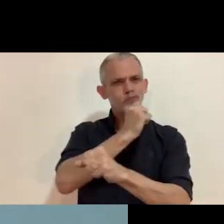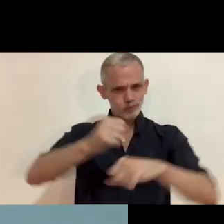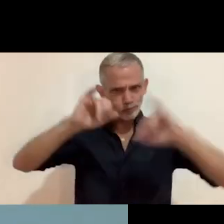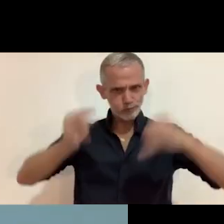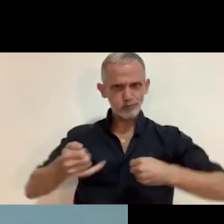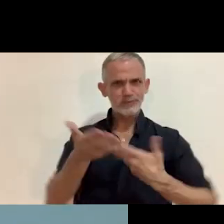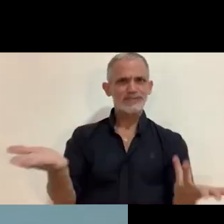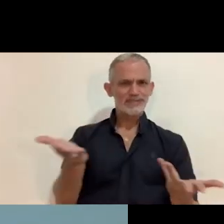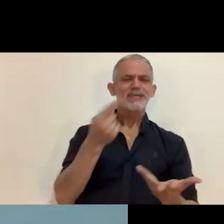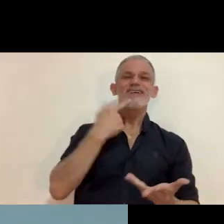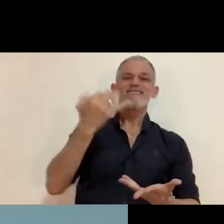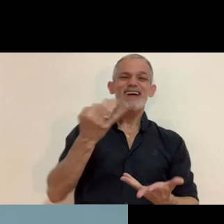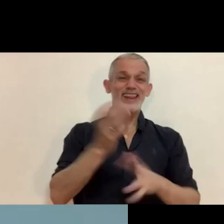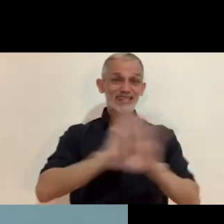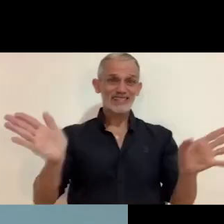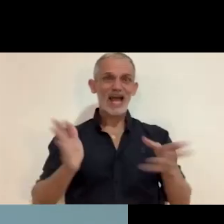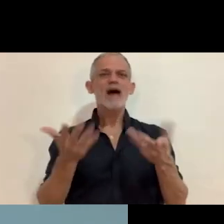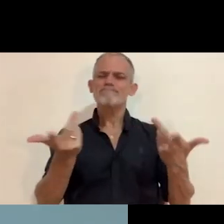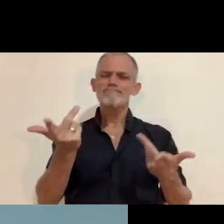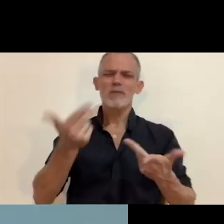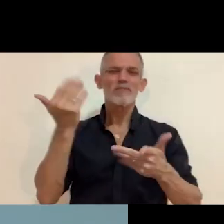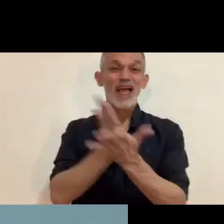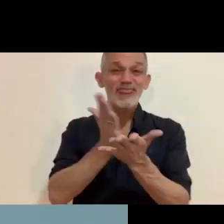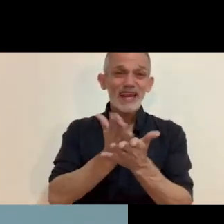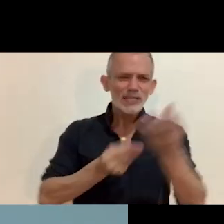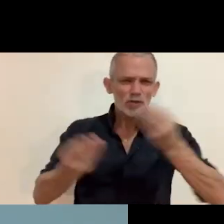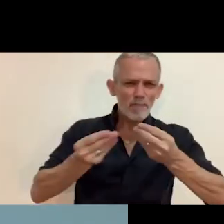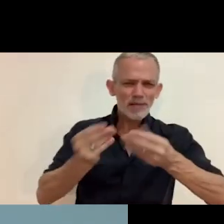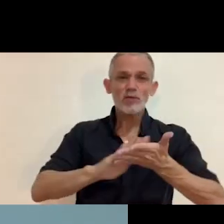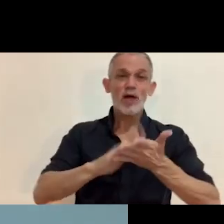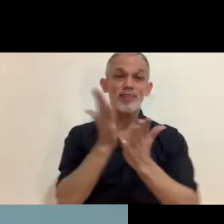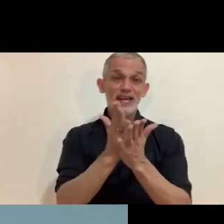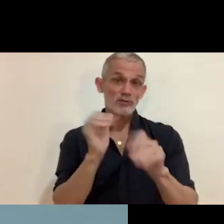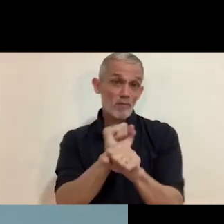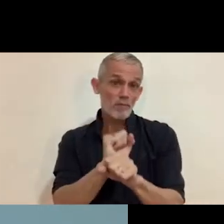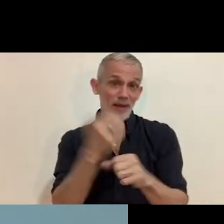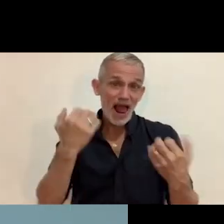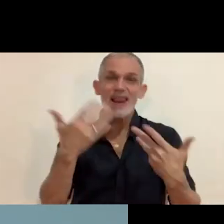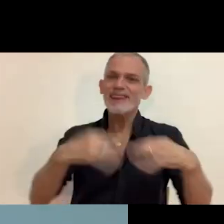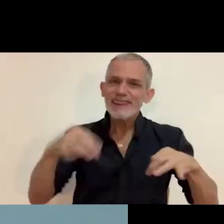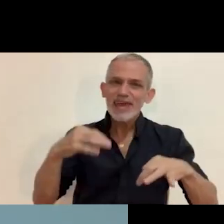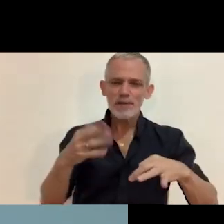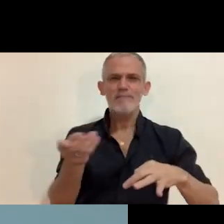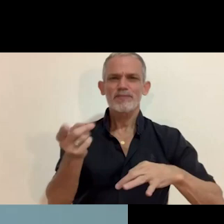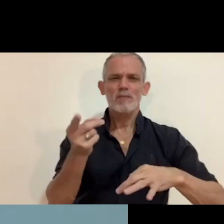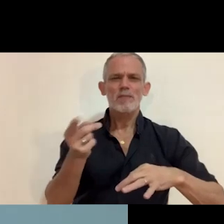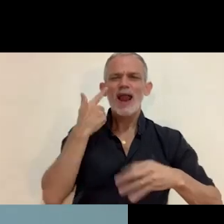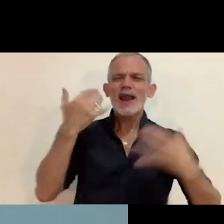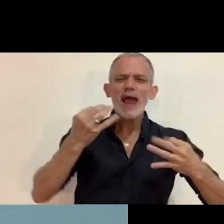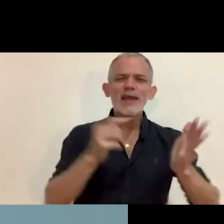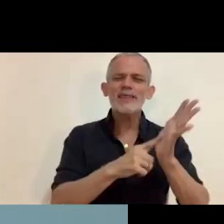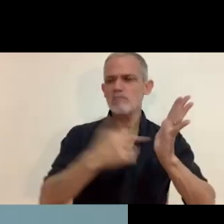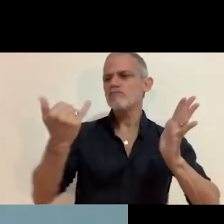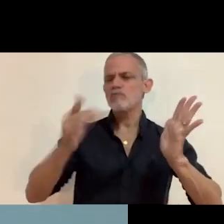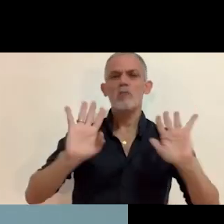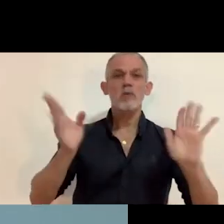arribe a la verdad material. Sabemos que en derecho administrativo y derecho penal se tiene que arribar a la verdad material en oposición